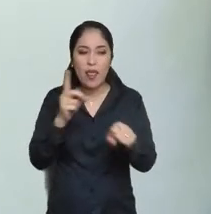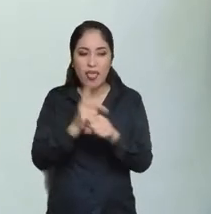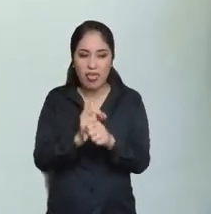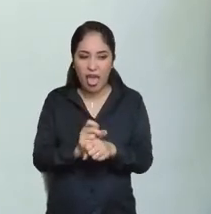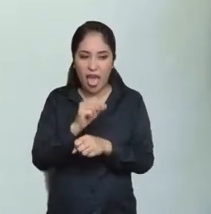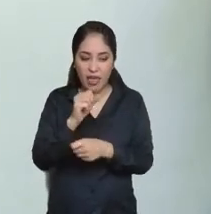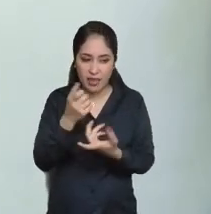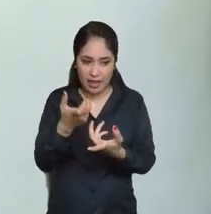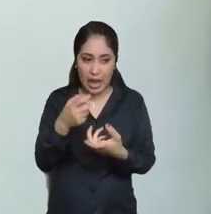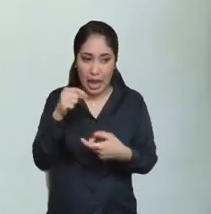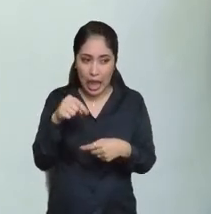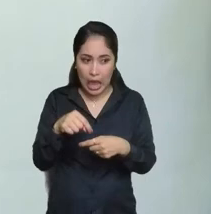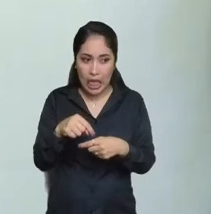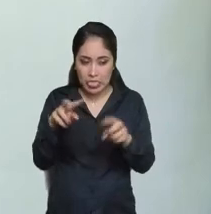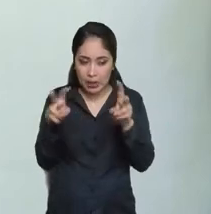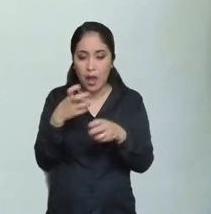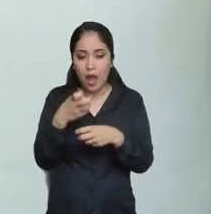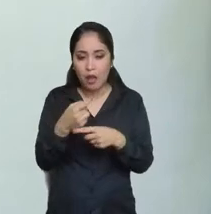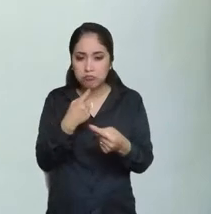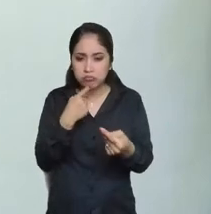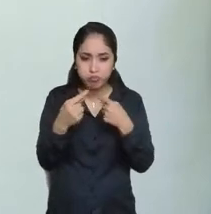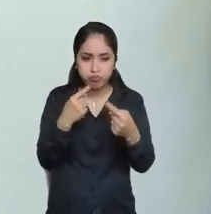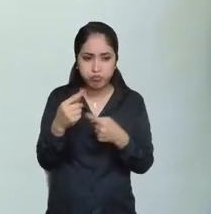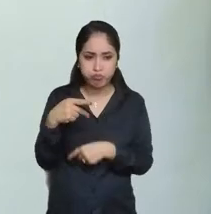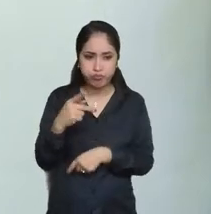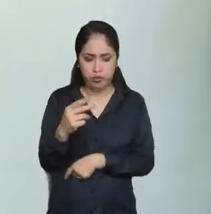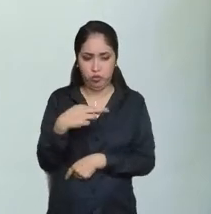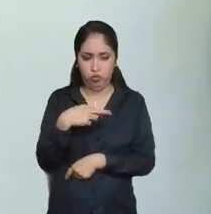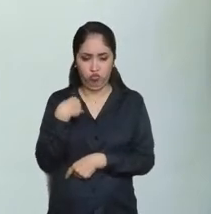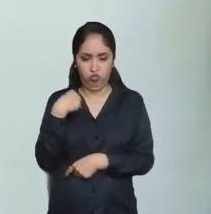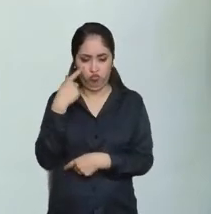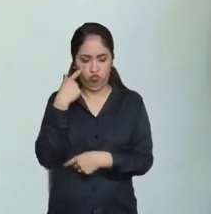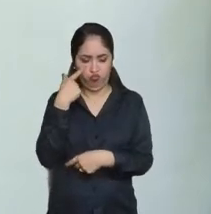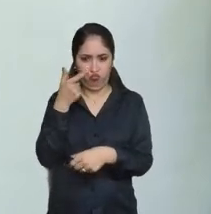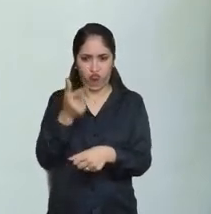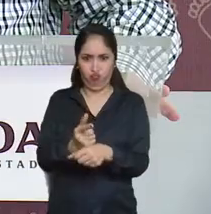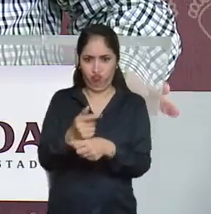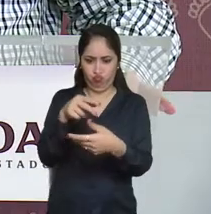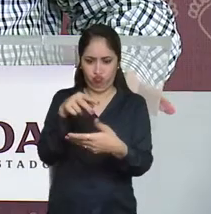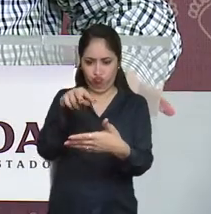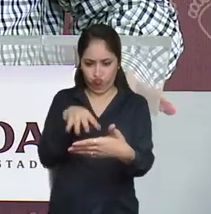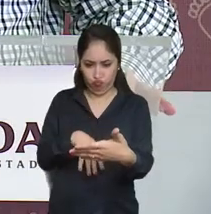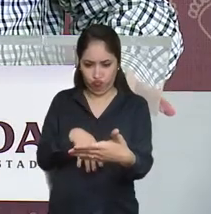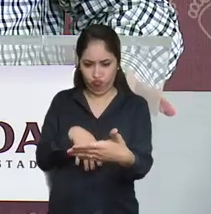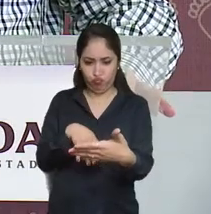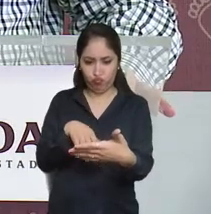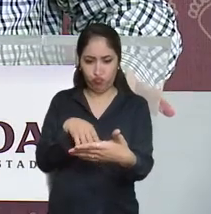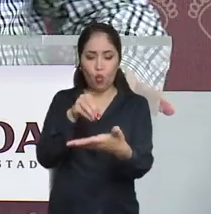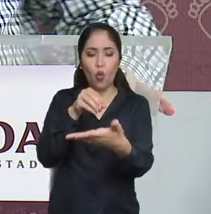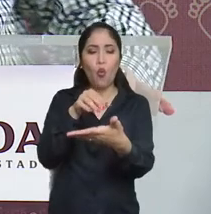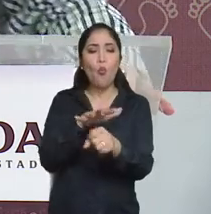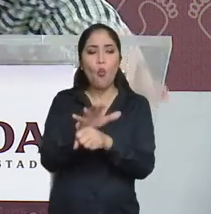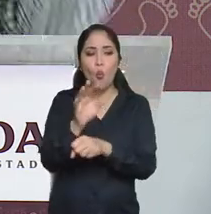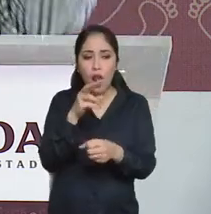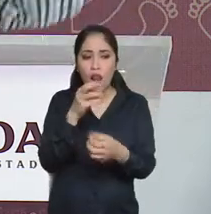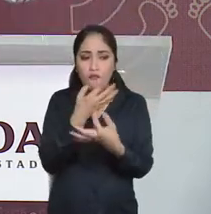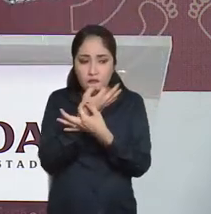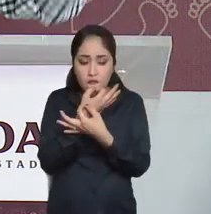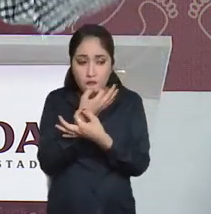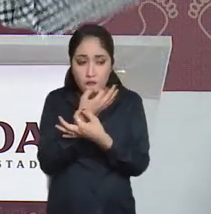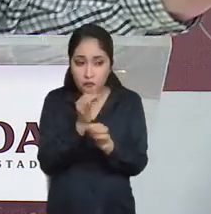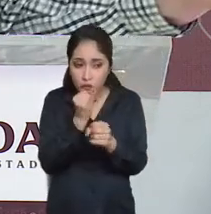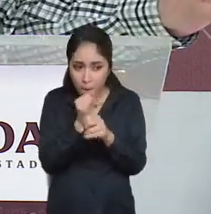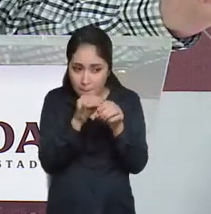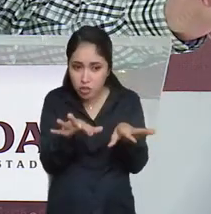para nosotros y para en general la sociedad, los que valen son los registros de la fiscalía, porque ahí están